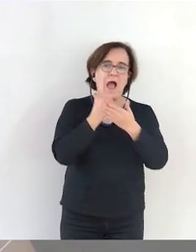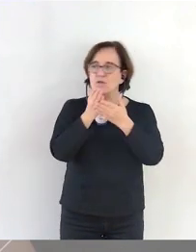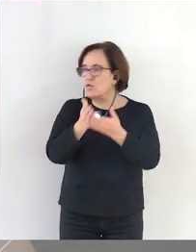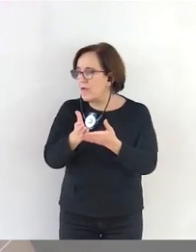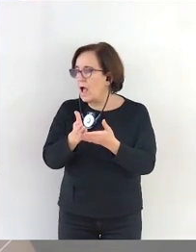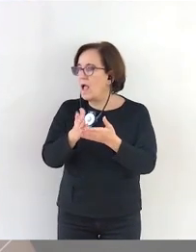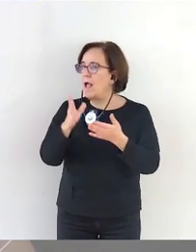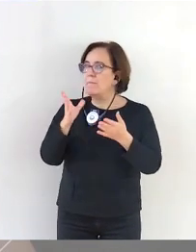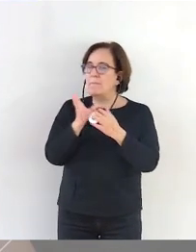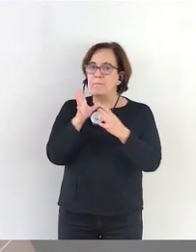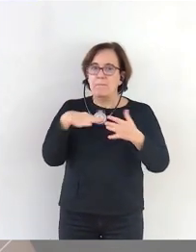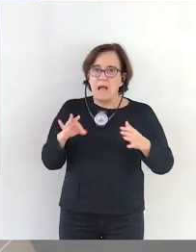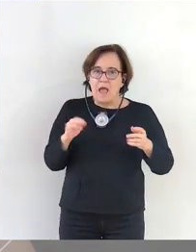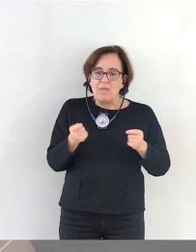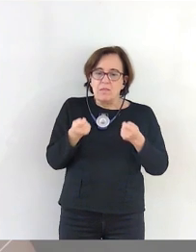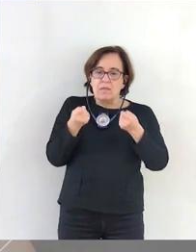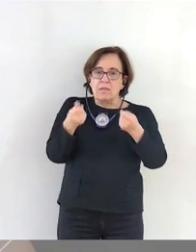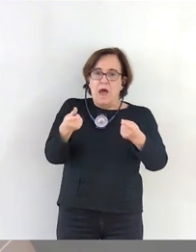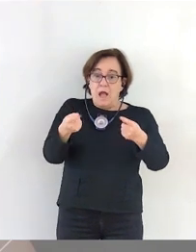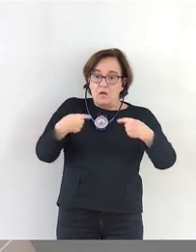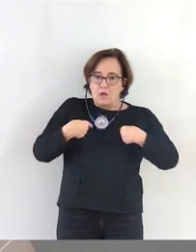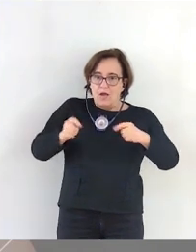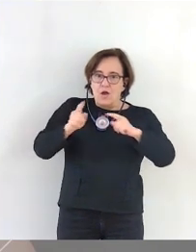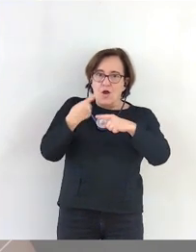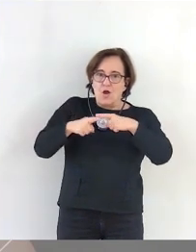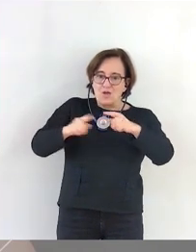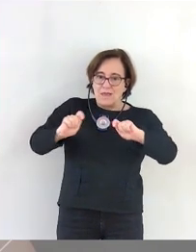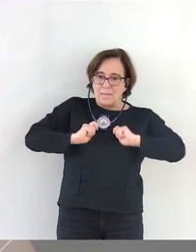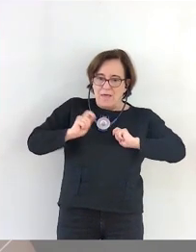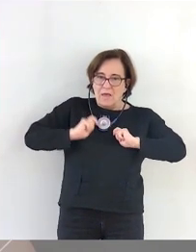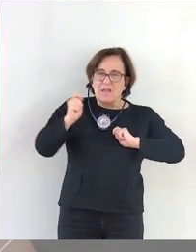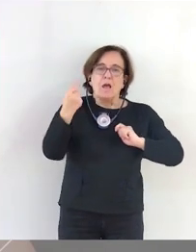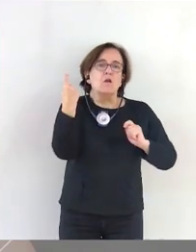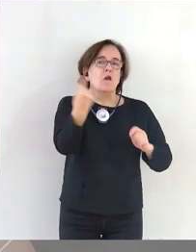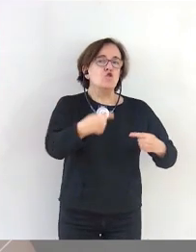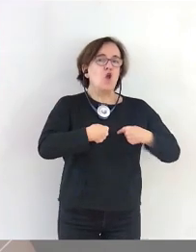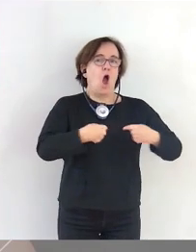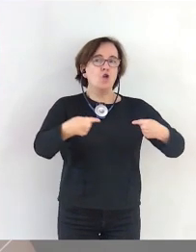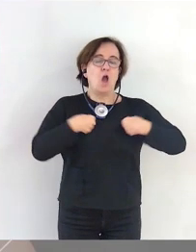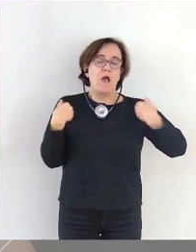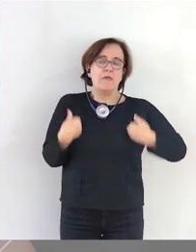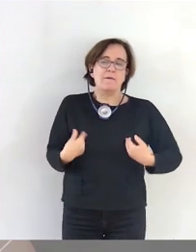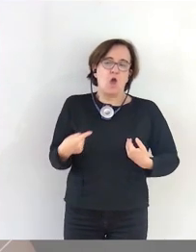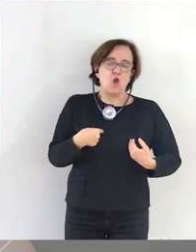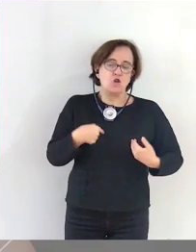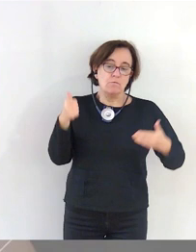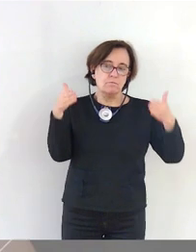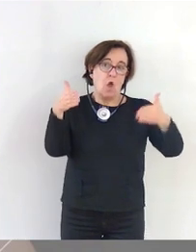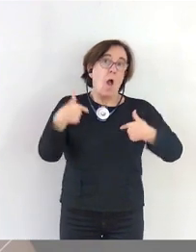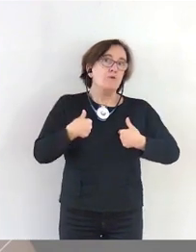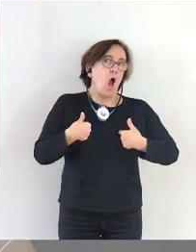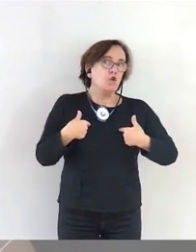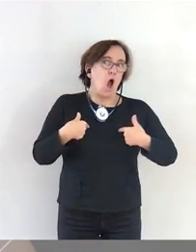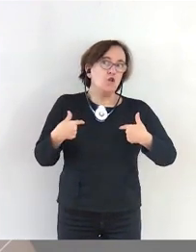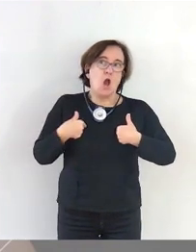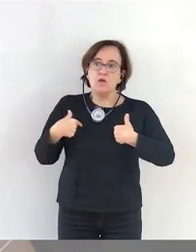devolver lo que han recibido en vez de esta visión individualista de centrados en ellos mismos lo que tienen es